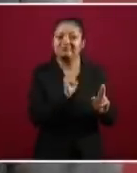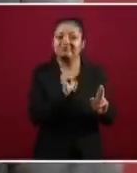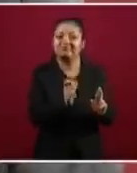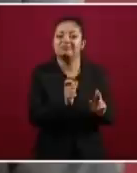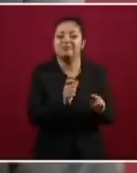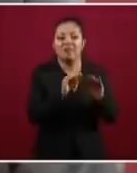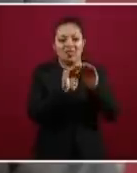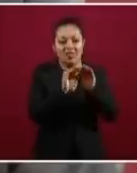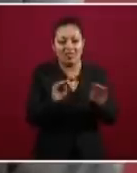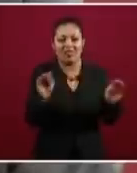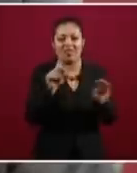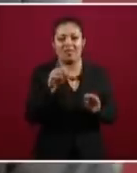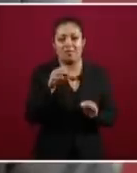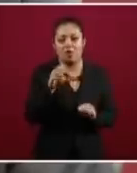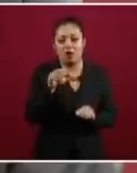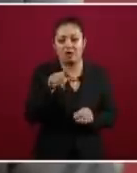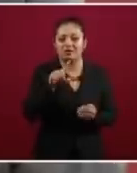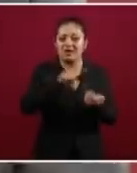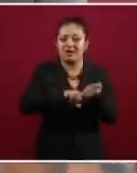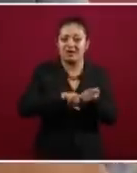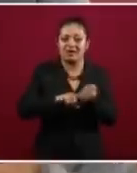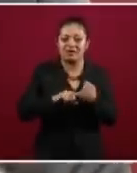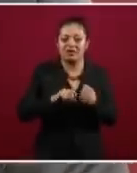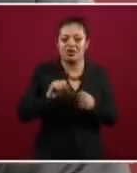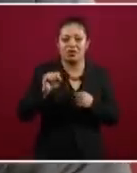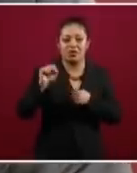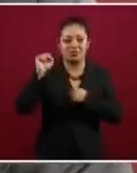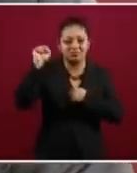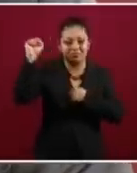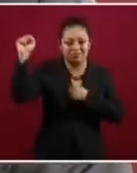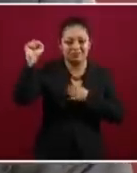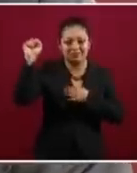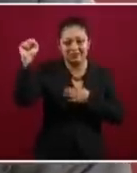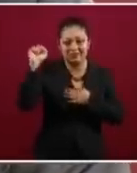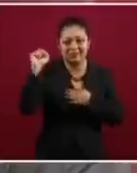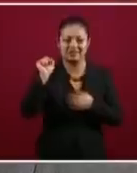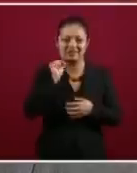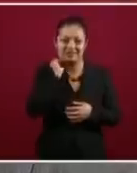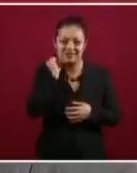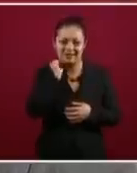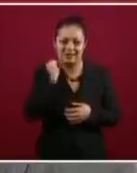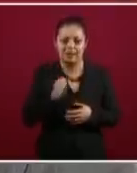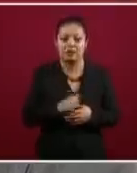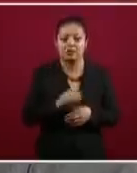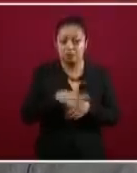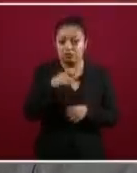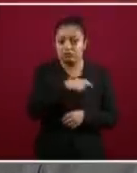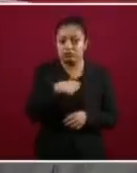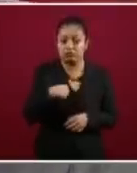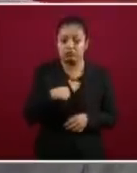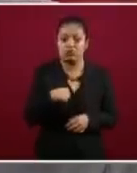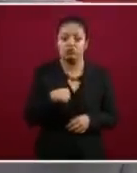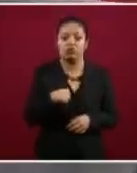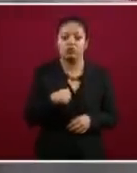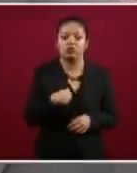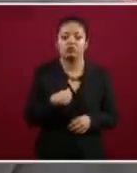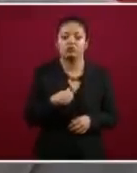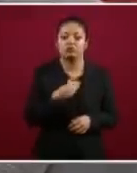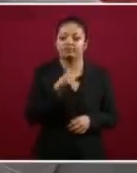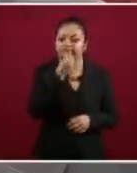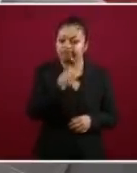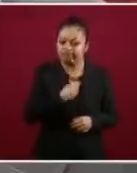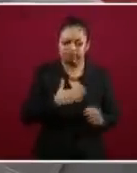democracia en los sindicatos. Y es un compromiso que asumimos. Yo incluso les envié una